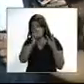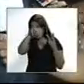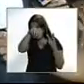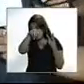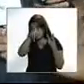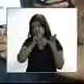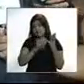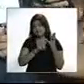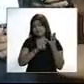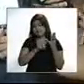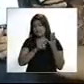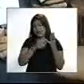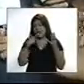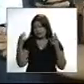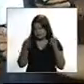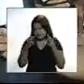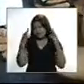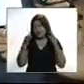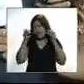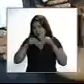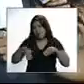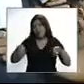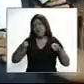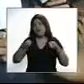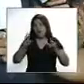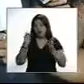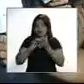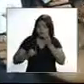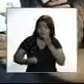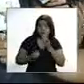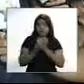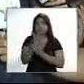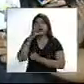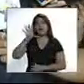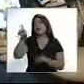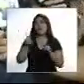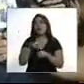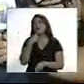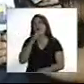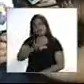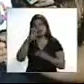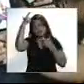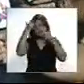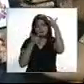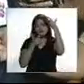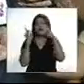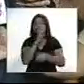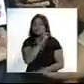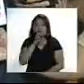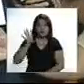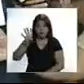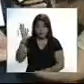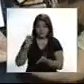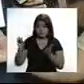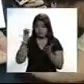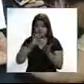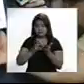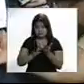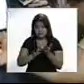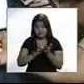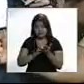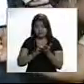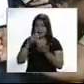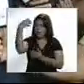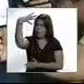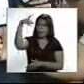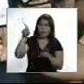de, seguramente del nacimiento de la patria, como decía el comandante Chávez, del nombre de la patria y señal y